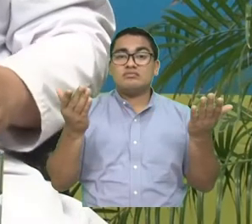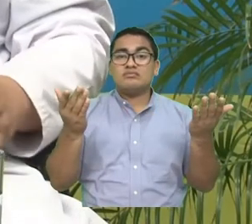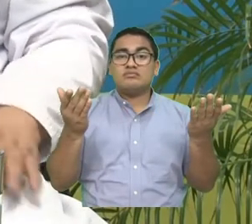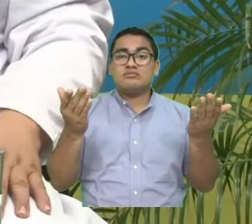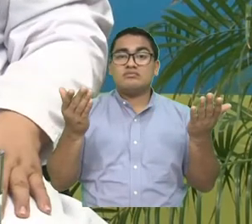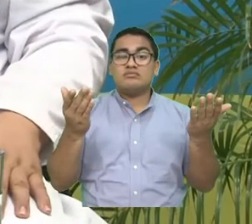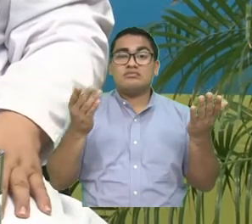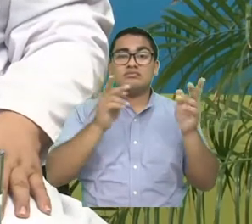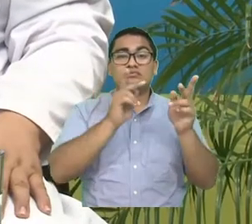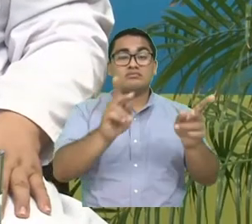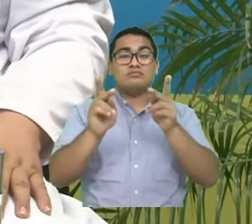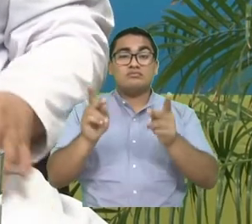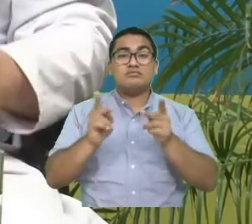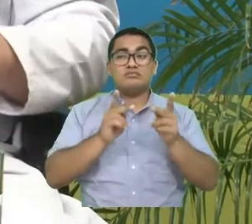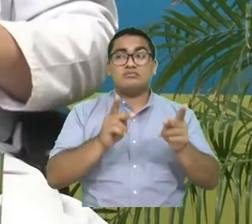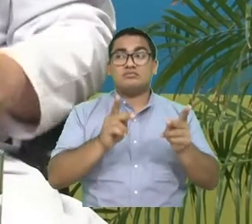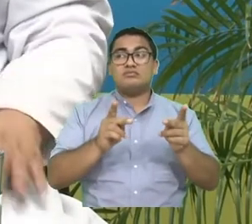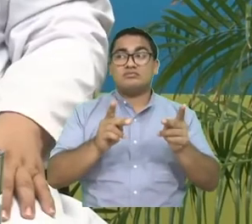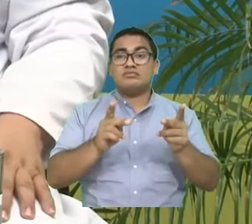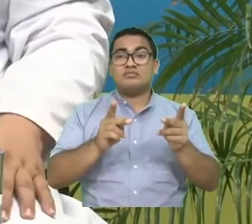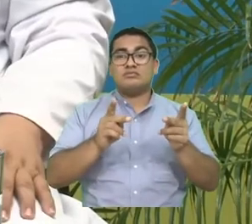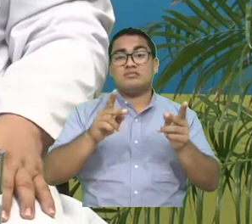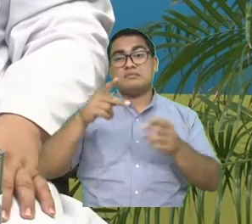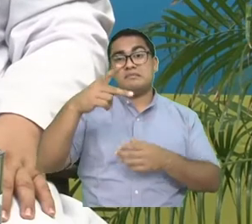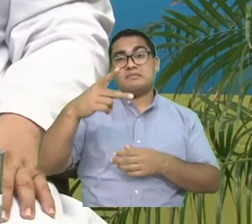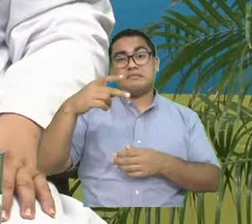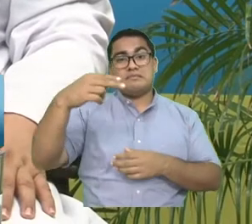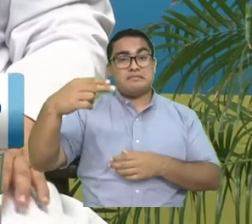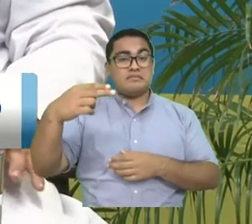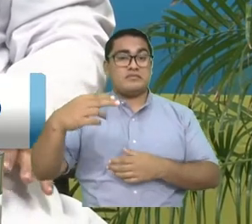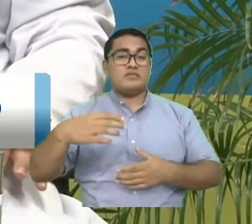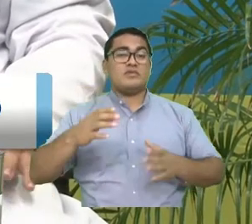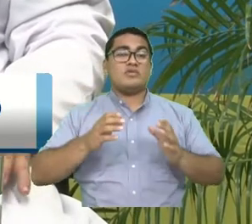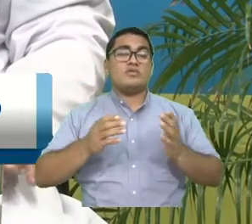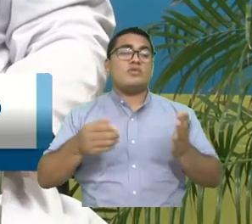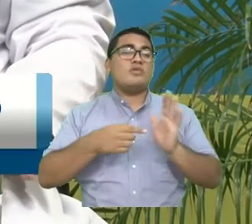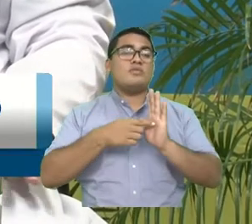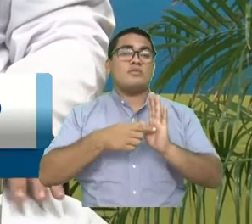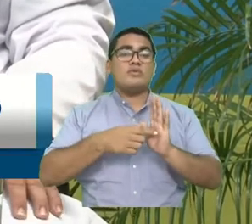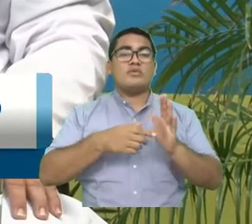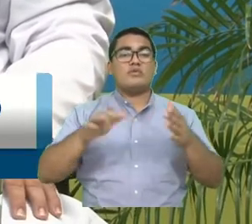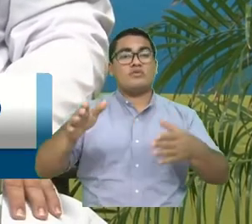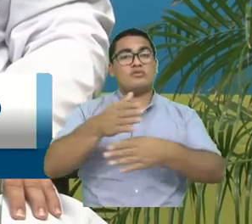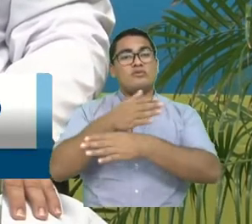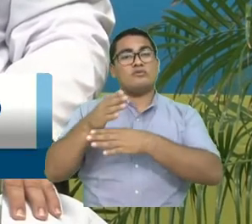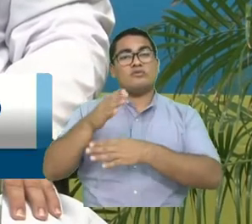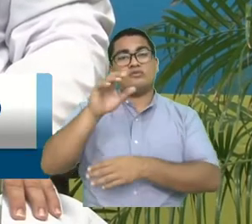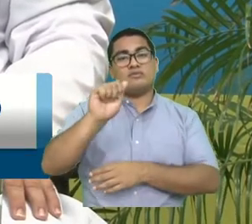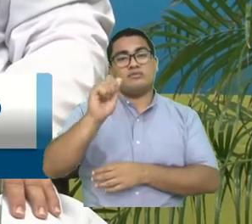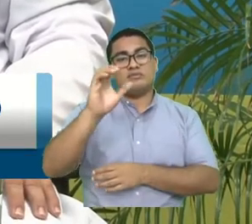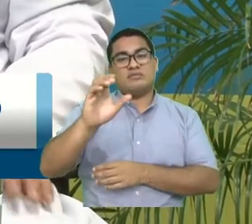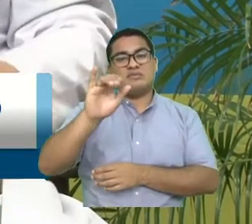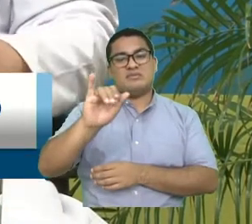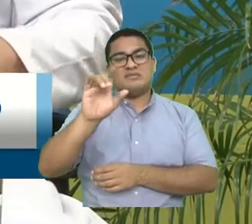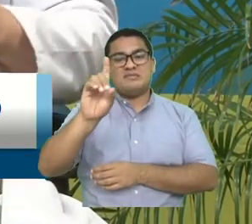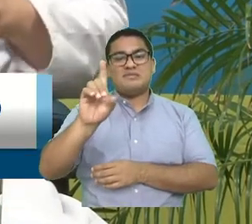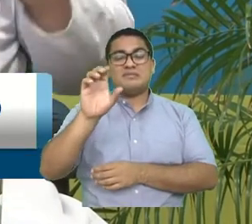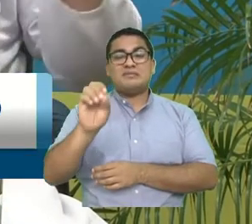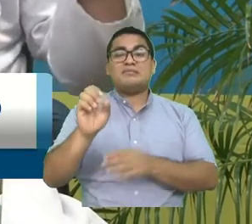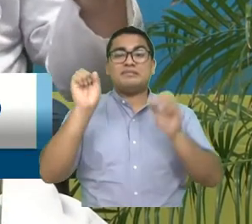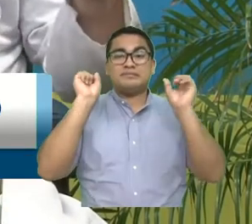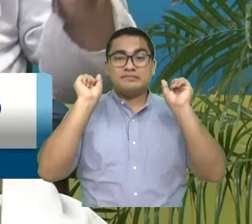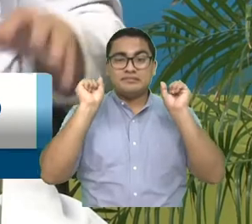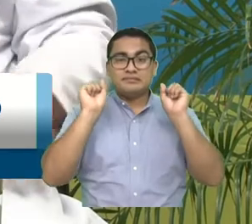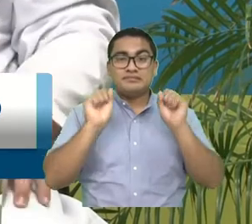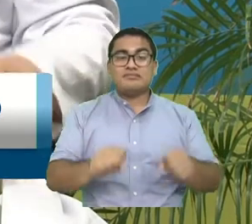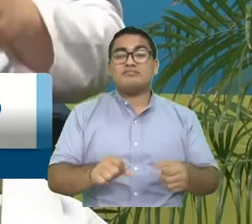de acidez que hace el estómago, el pH. Entonces aumenta el pH, aumenta los ácidos, y esto puede ser provocado por